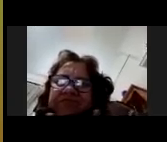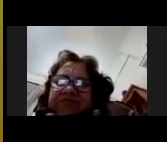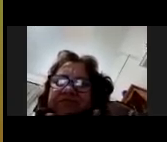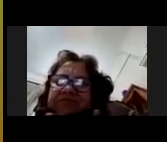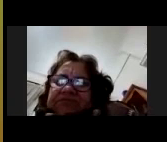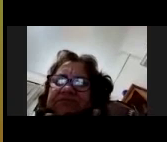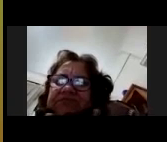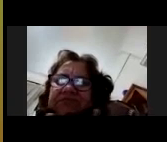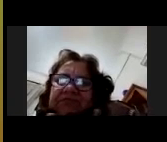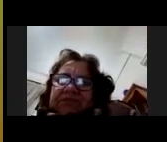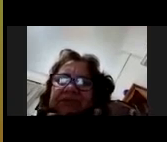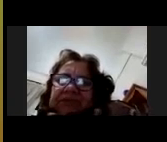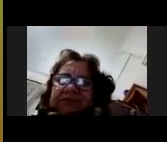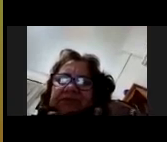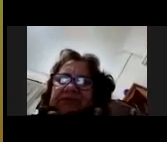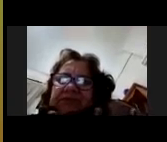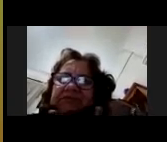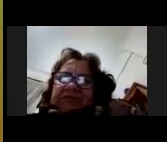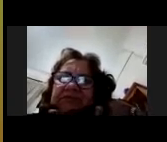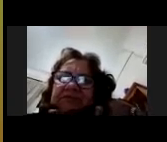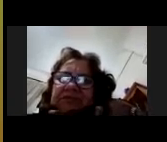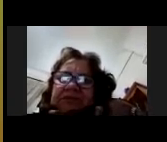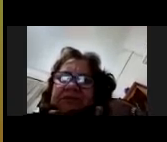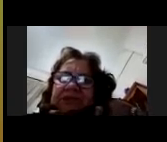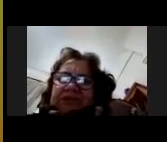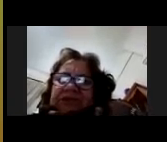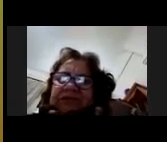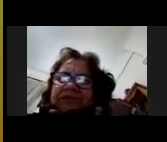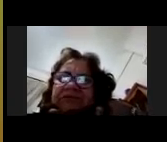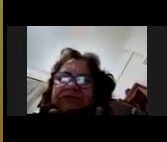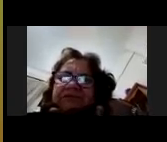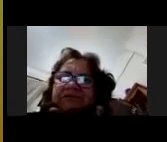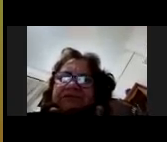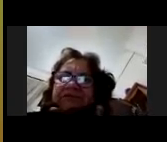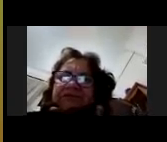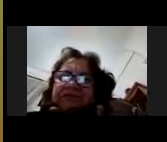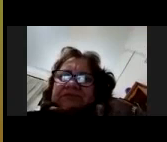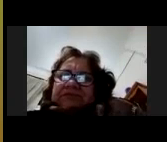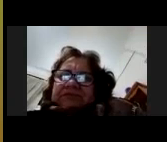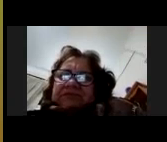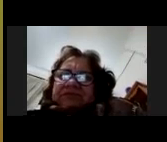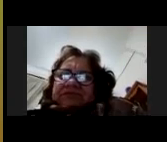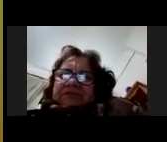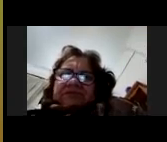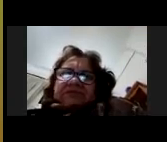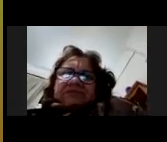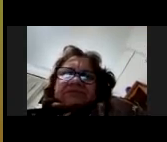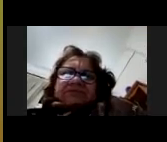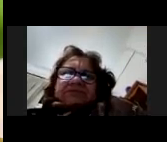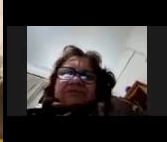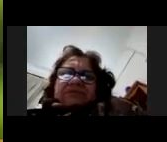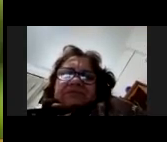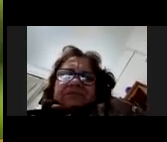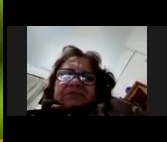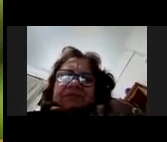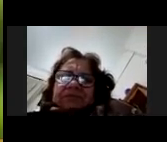bajábamos y nos mirábamos sacábamos fotos estaba muy oscuro abajo del puente y más o menos algo recuperamos ahí de